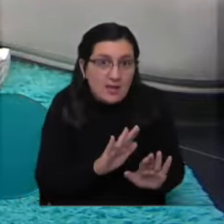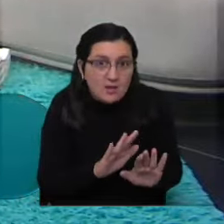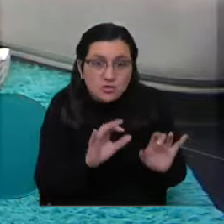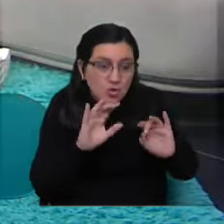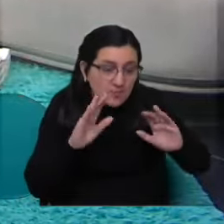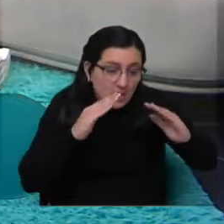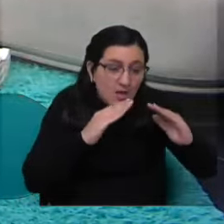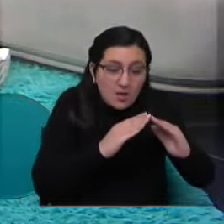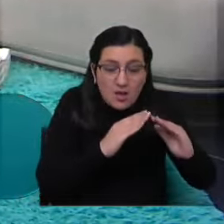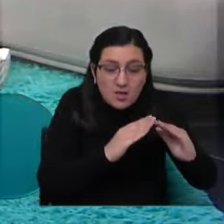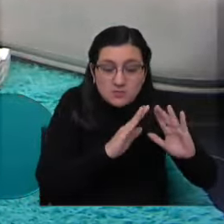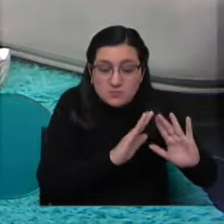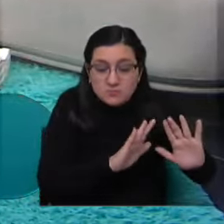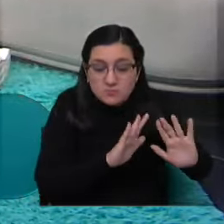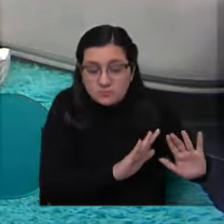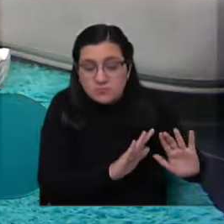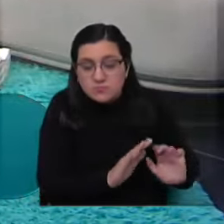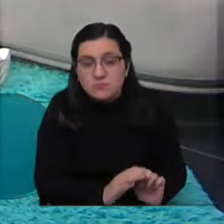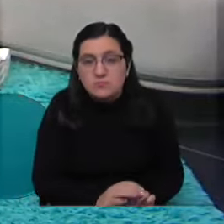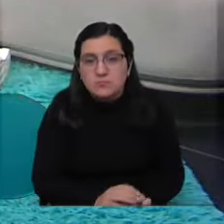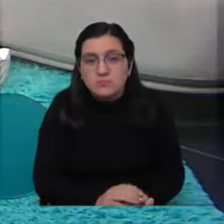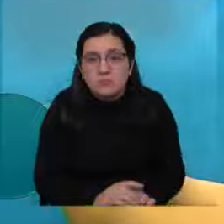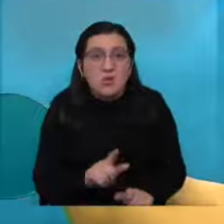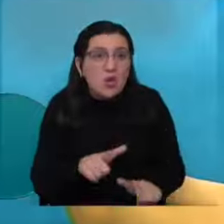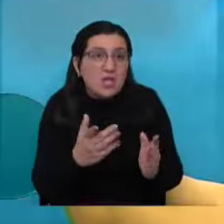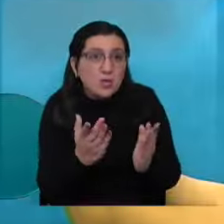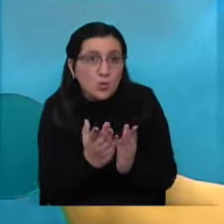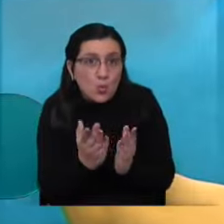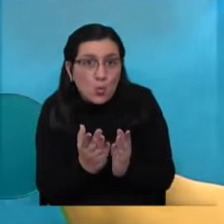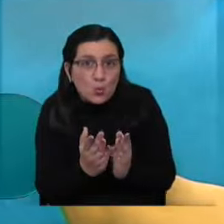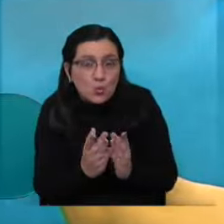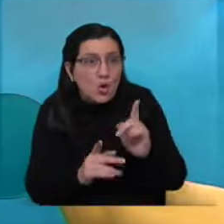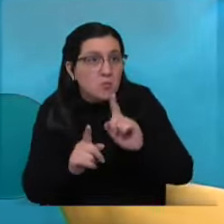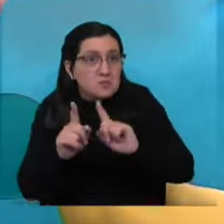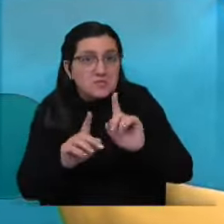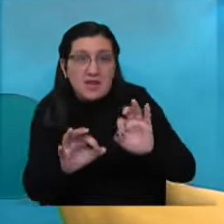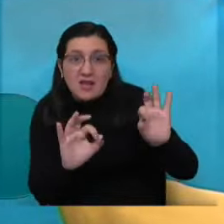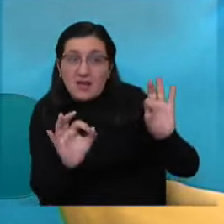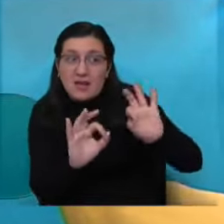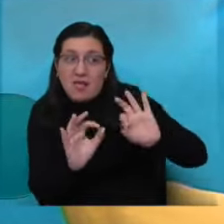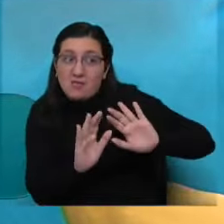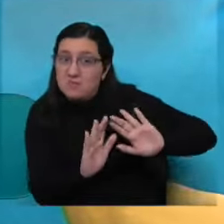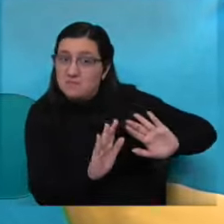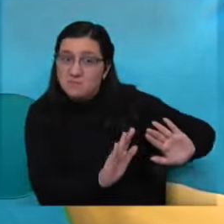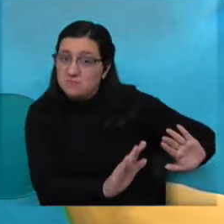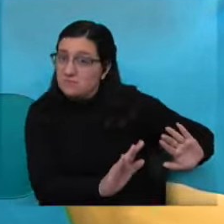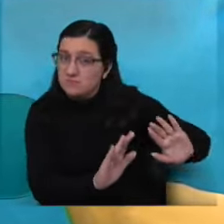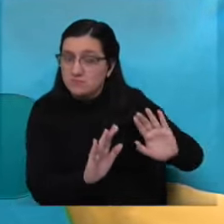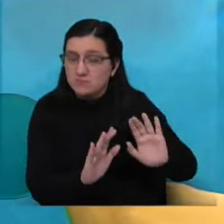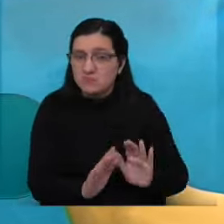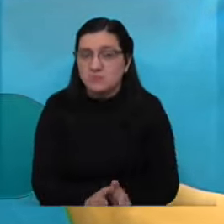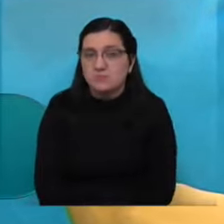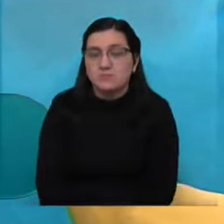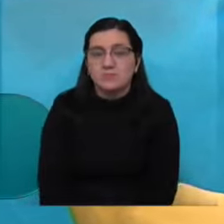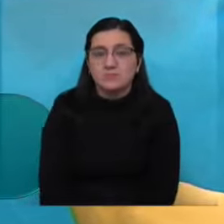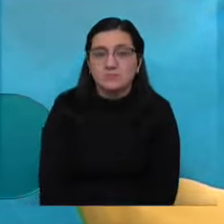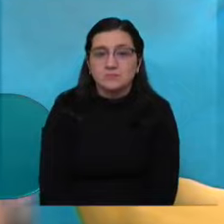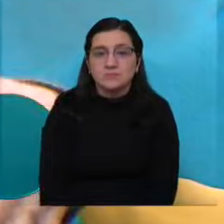mucho lo que tiene que ver con el estudio o con la preparación académica para tener después un ingreso